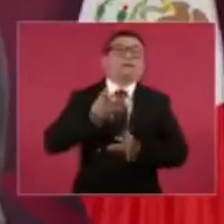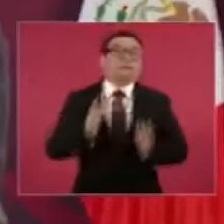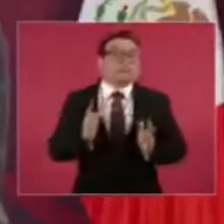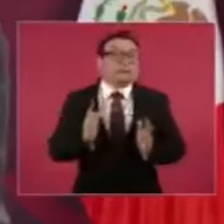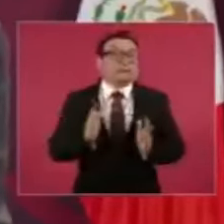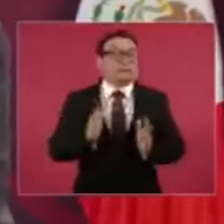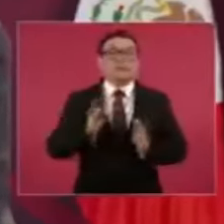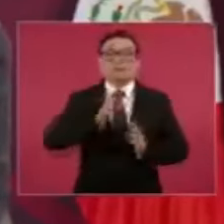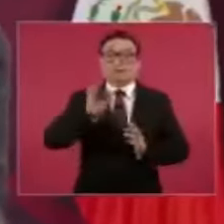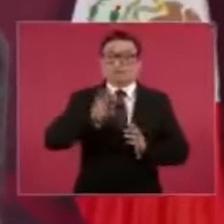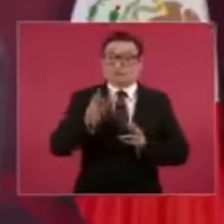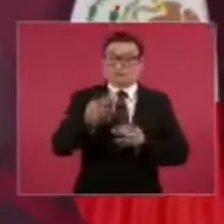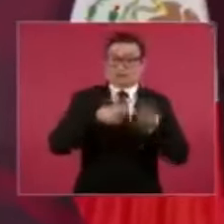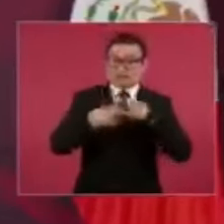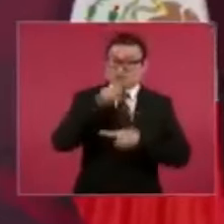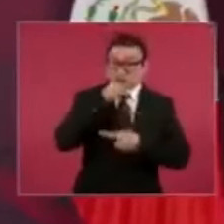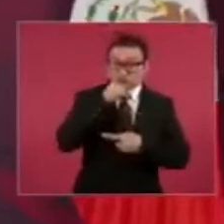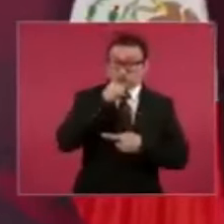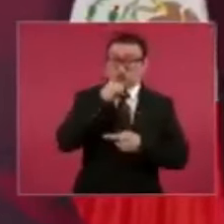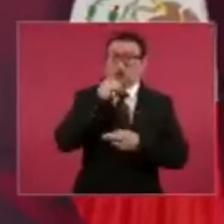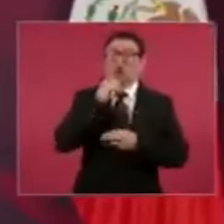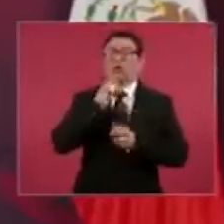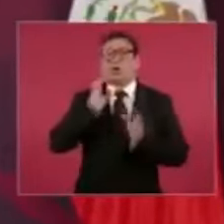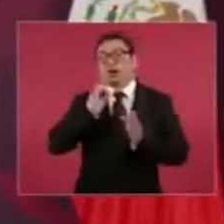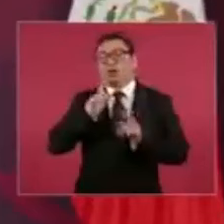lo destituyen,